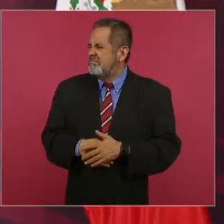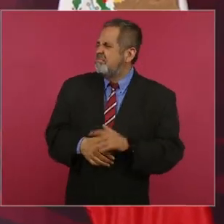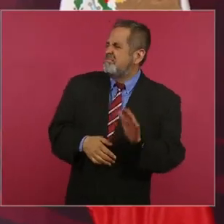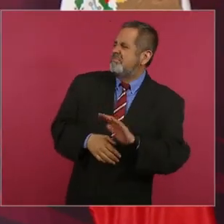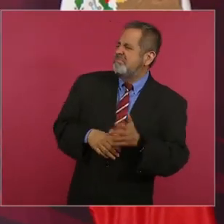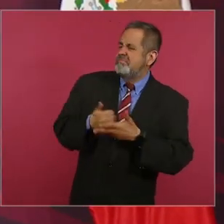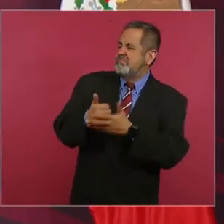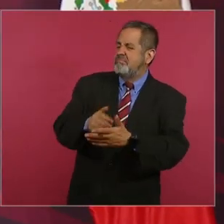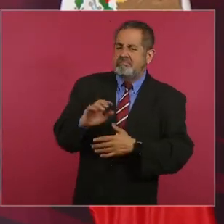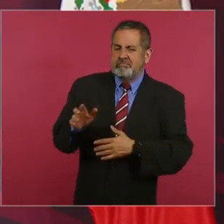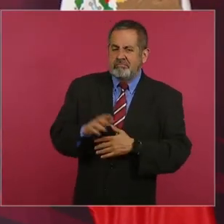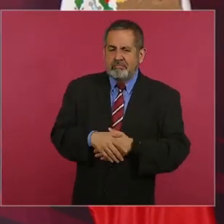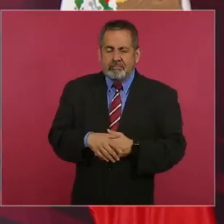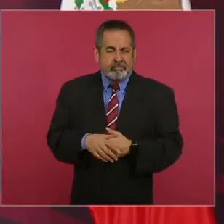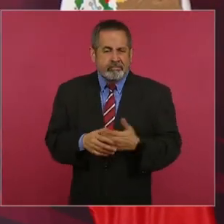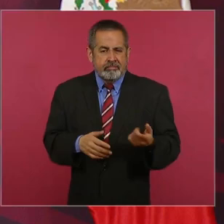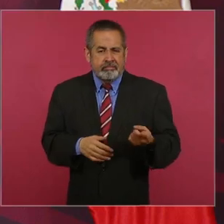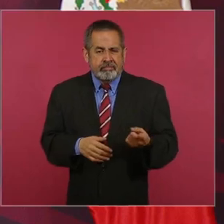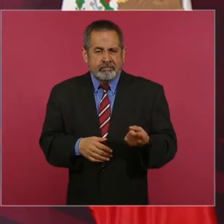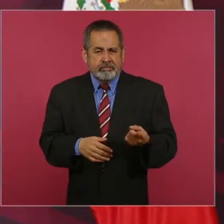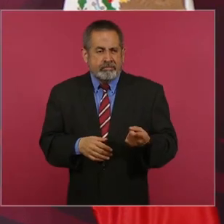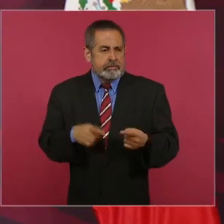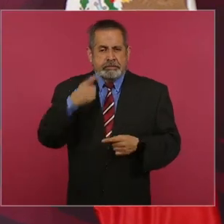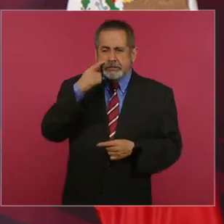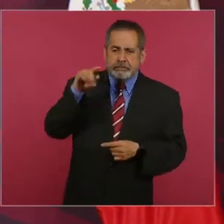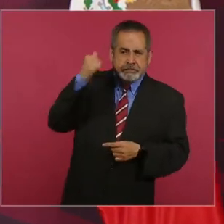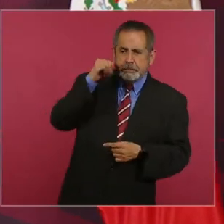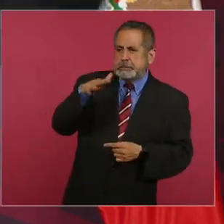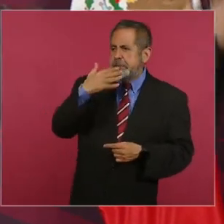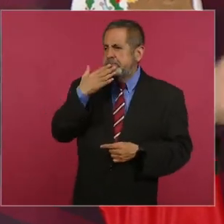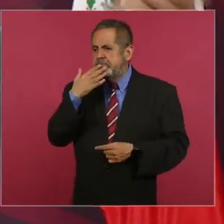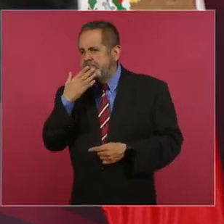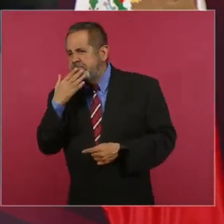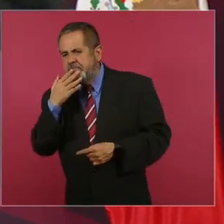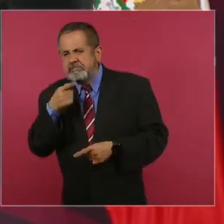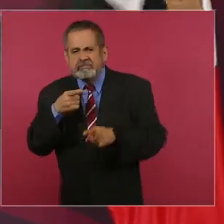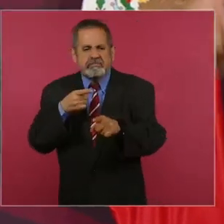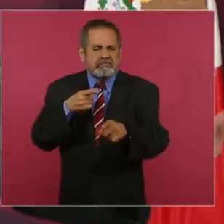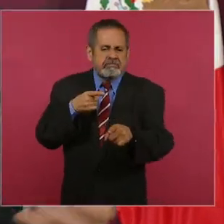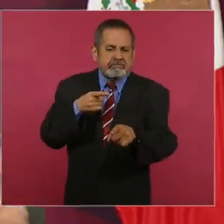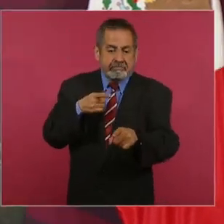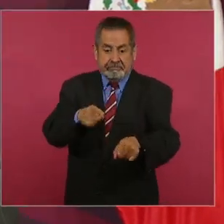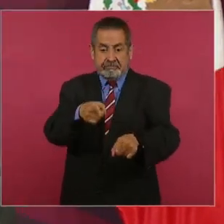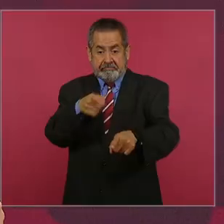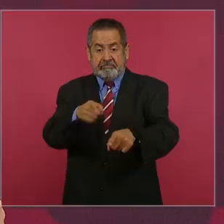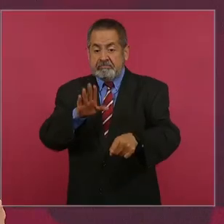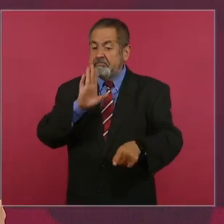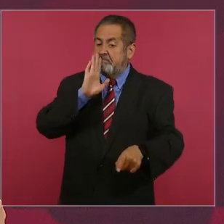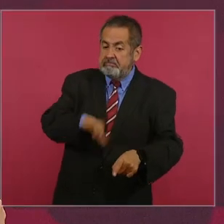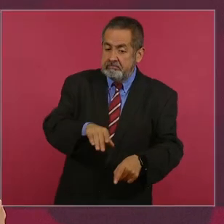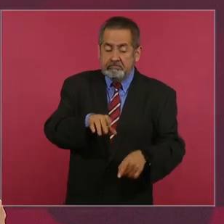lo malo en Acapulco para difundirlo